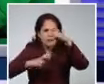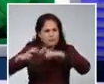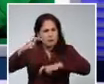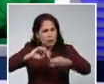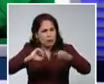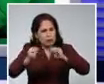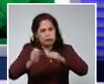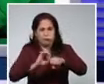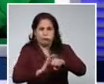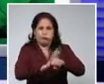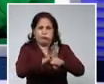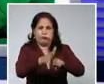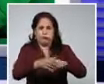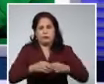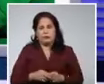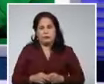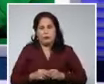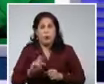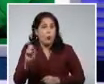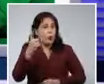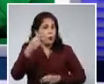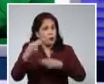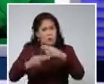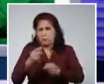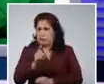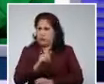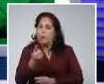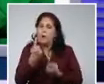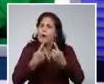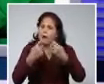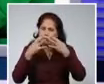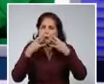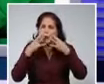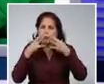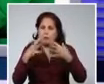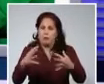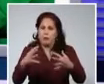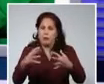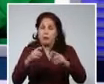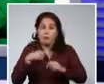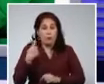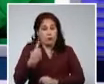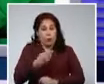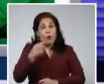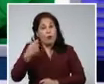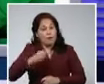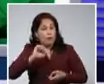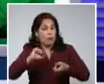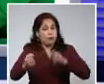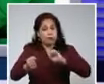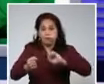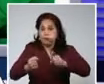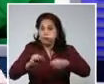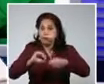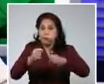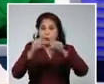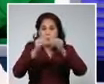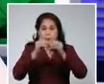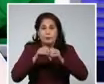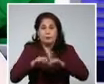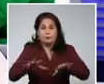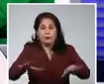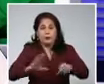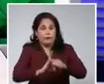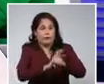pandemia. No es lo único, pero sí es algo importante que nos va a permitir un control de la transmisión de la enfermedad